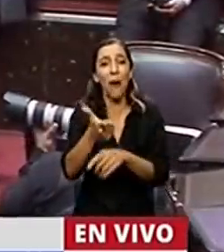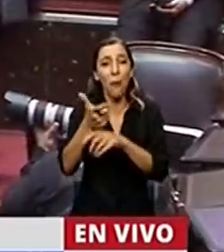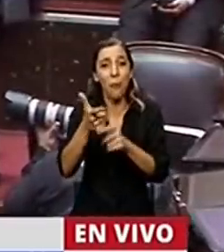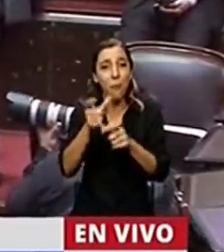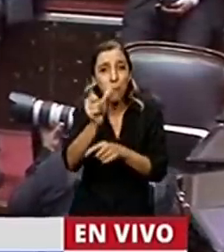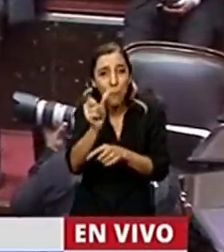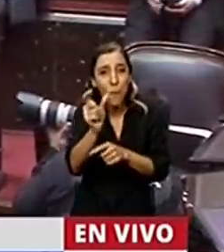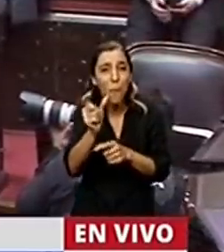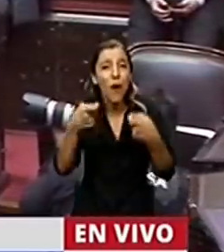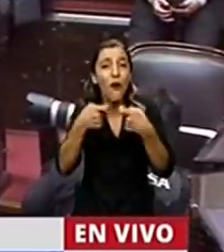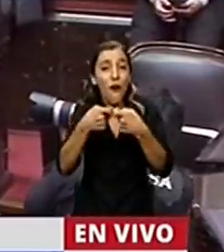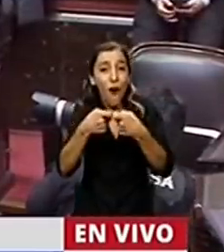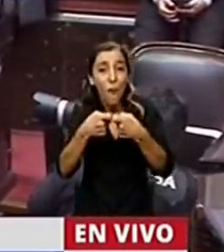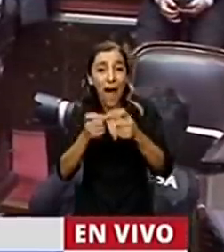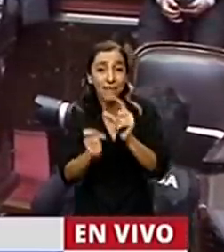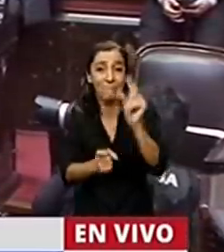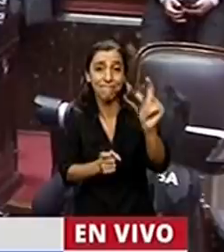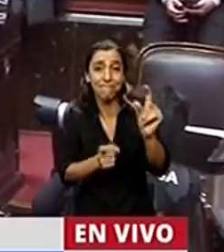Estas son las balas de goma que ustedes usaron.